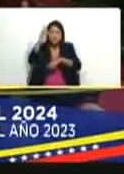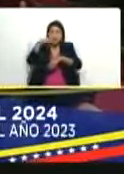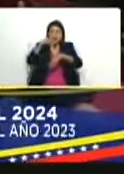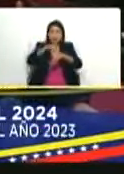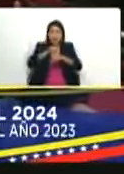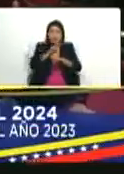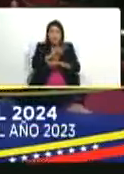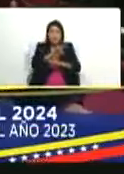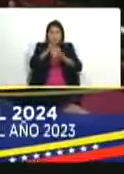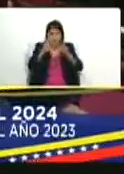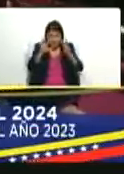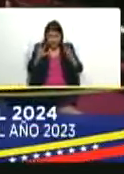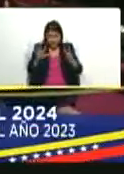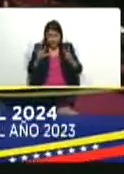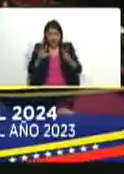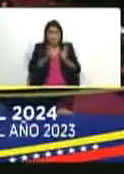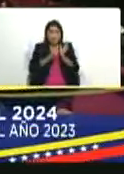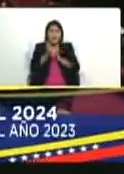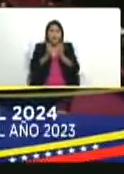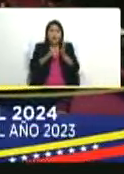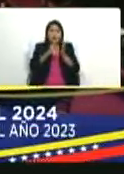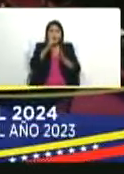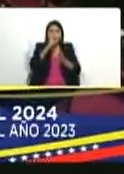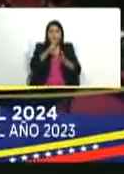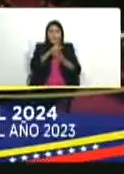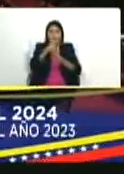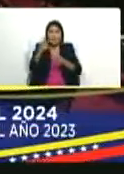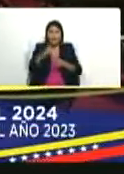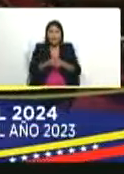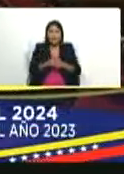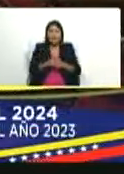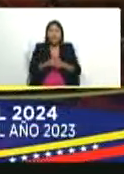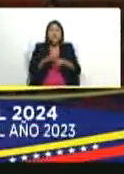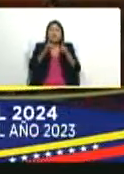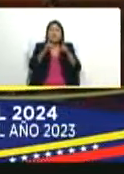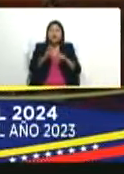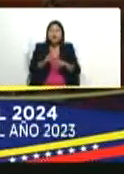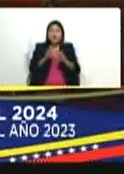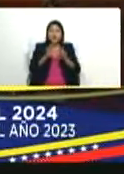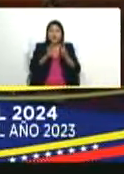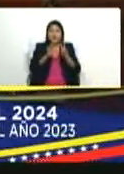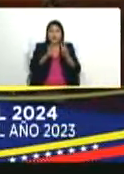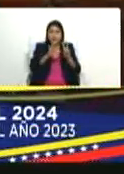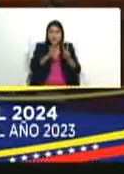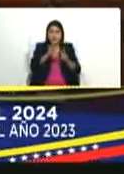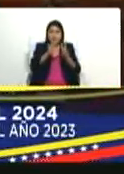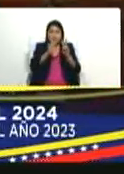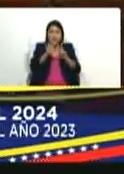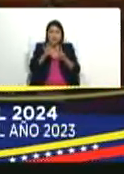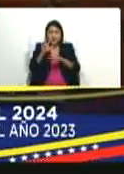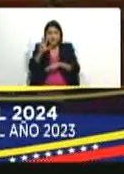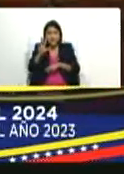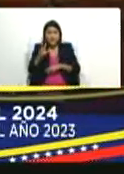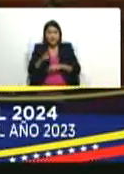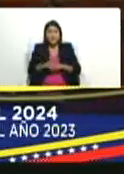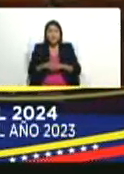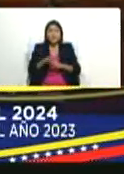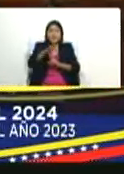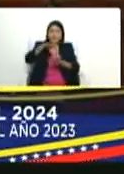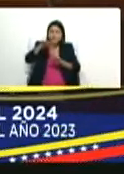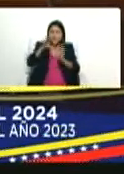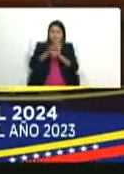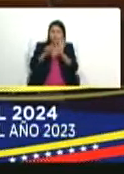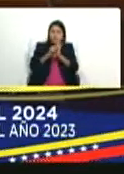27 de abril del 2023. Sentencia 363 de la Sala Constitucional publicada en